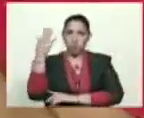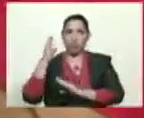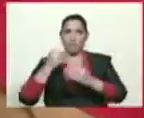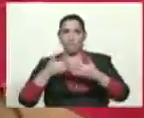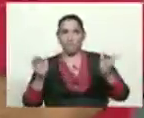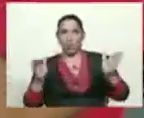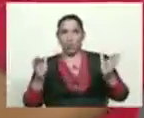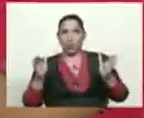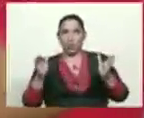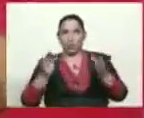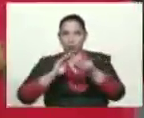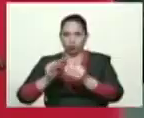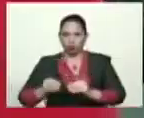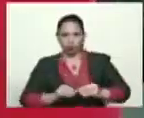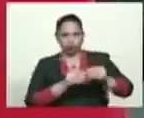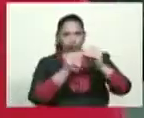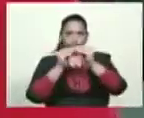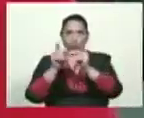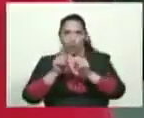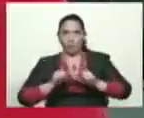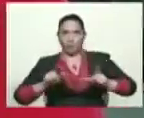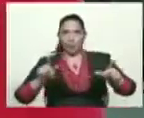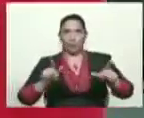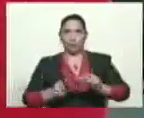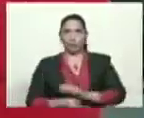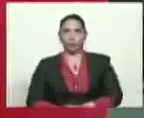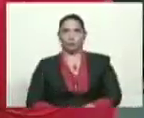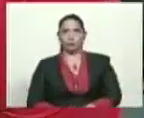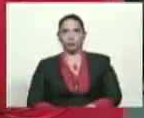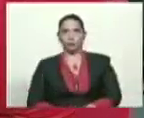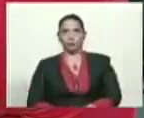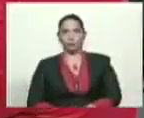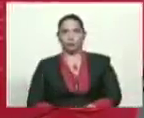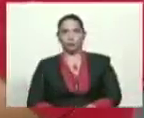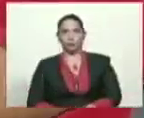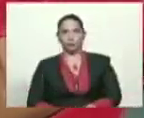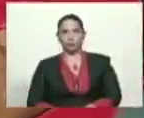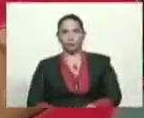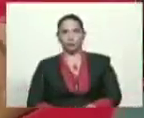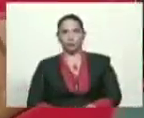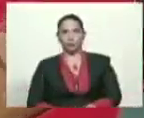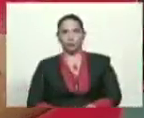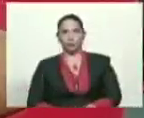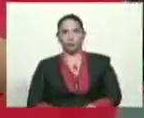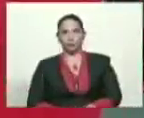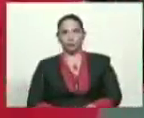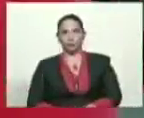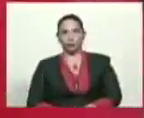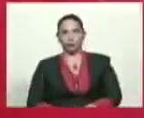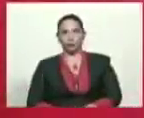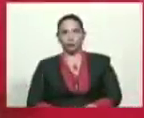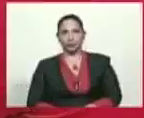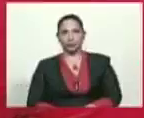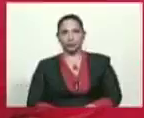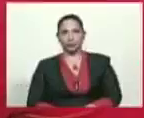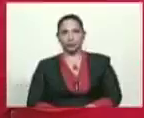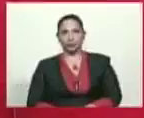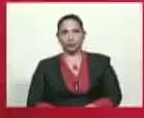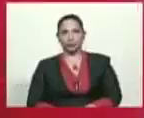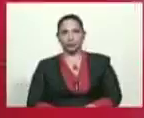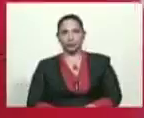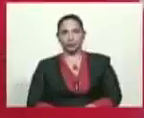rescate de los espacios así que aplicamos en 4tos cambur pintón muchísimas gracias